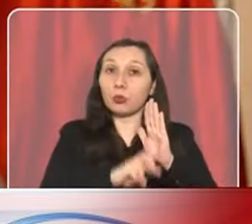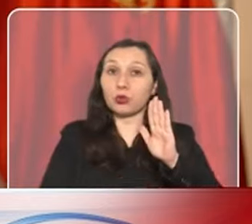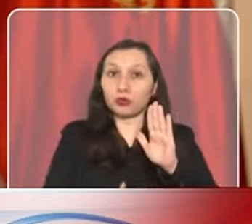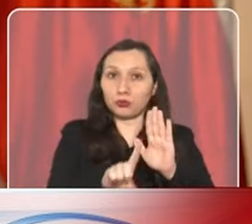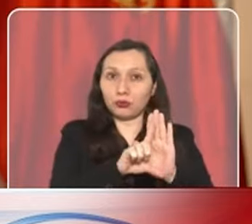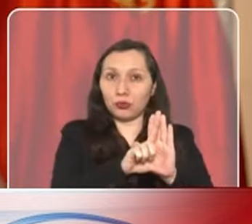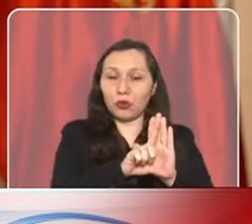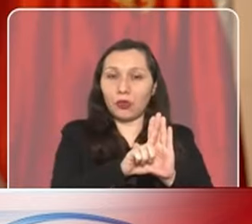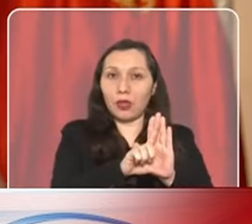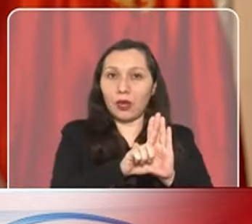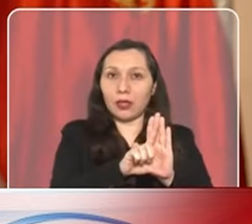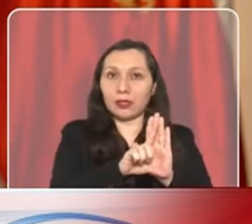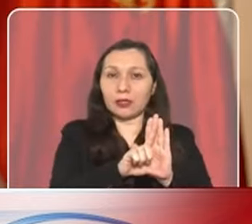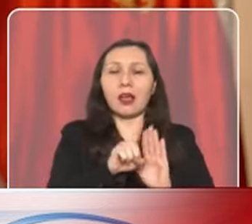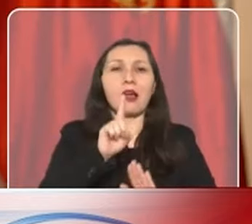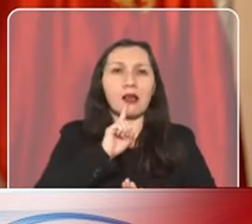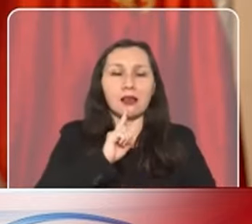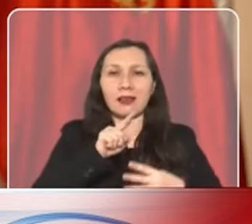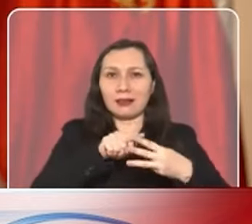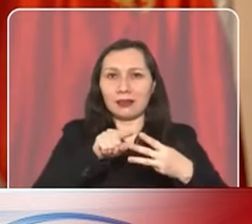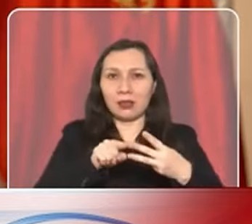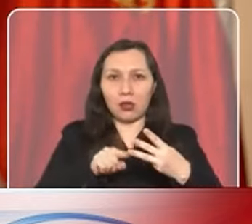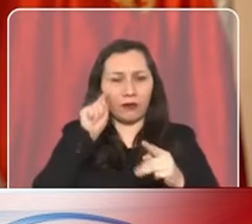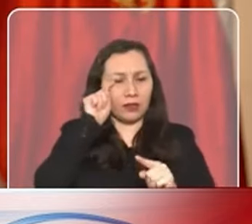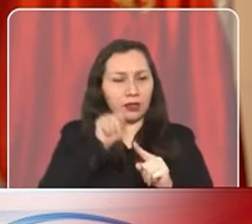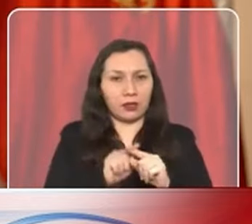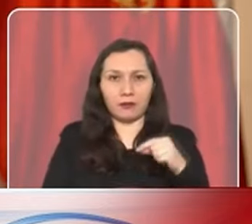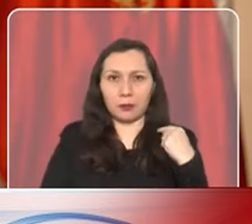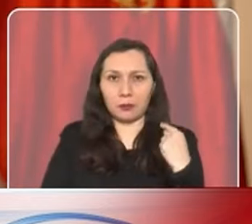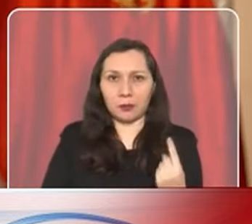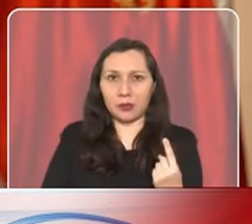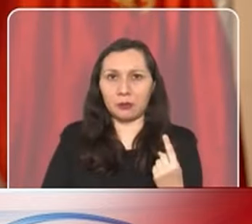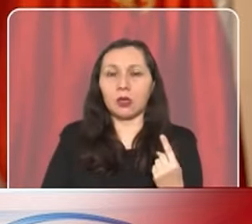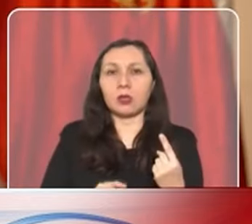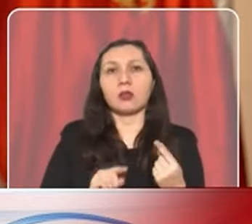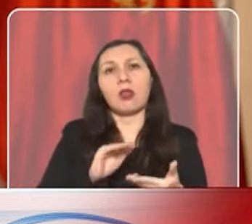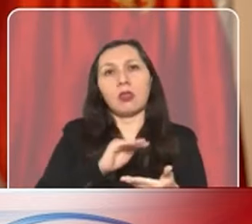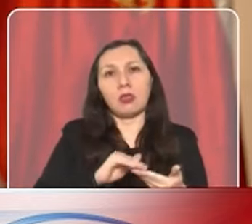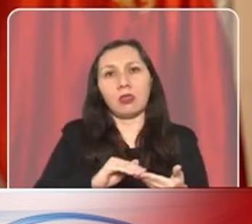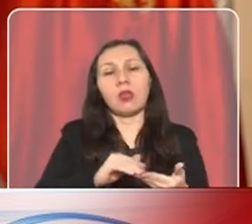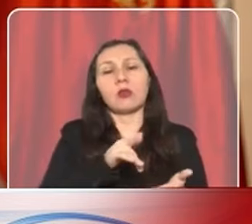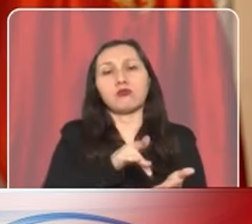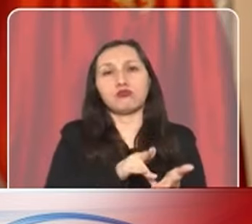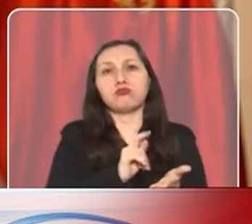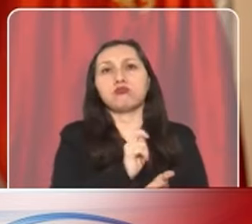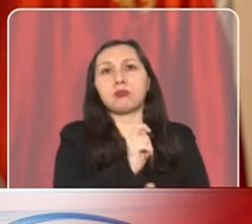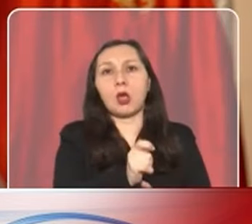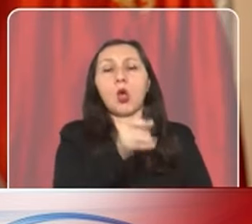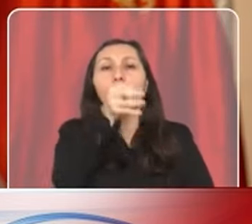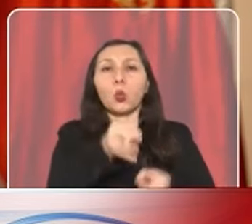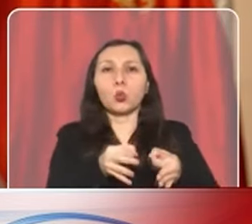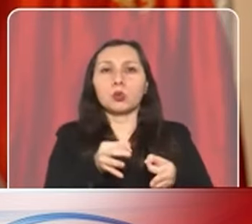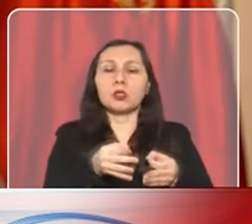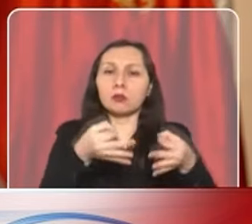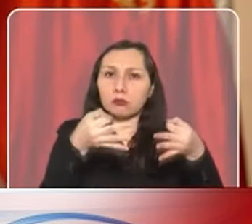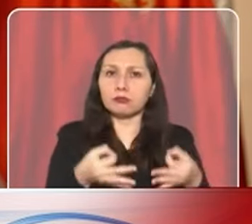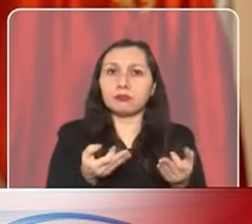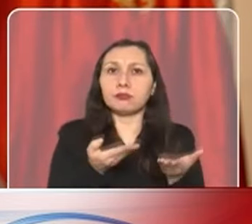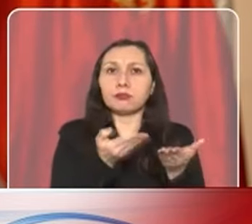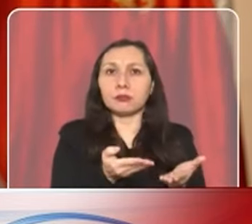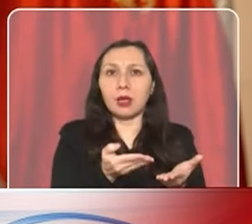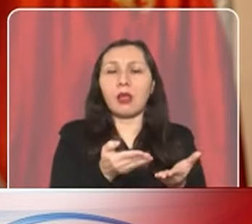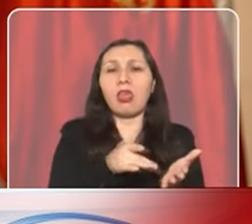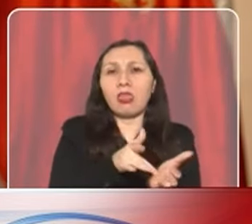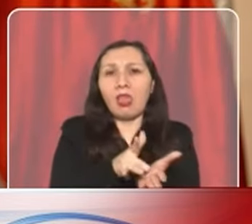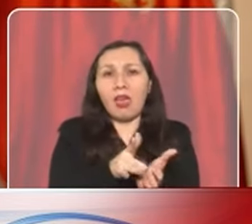de ley tiene tres objetivos. Uno, condonar en base a criterio de justicia y mérito parte